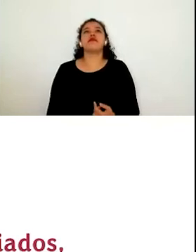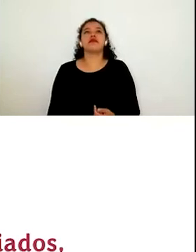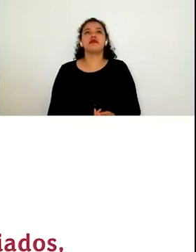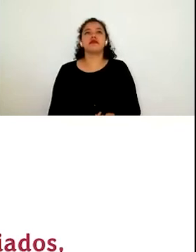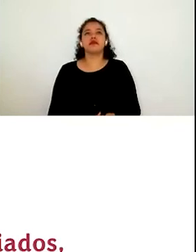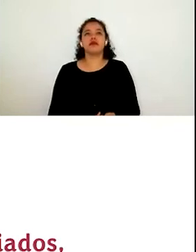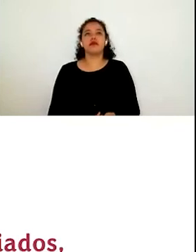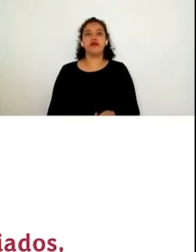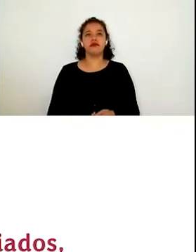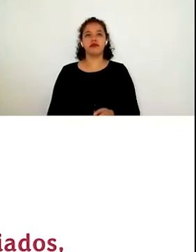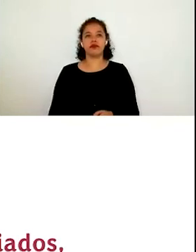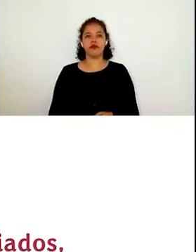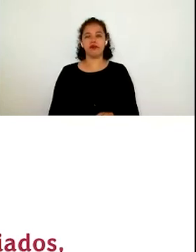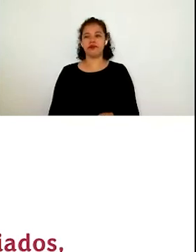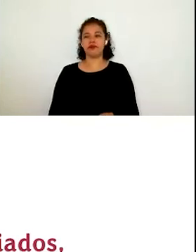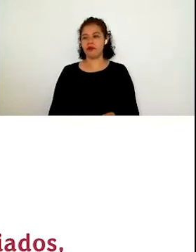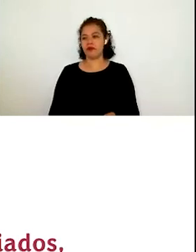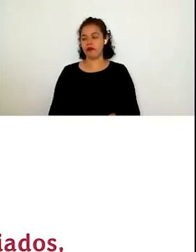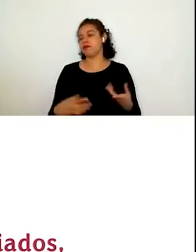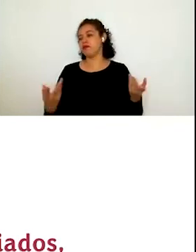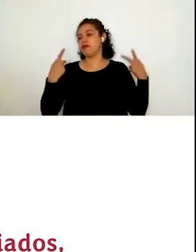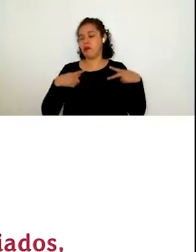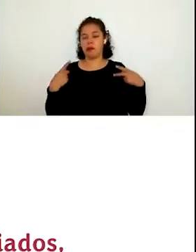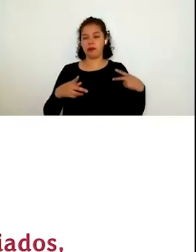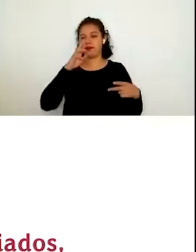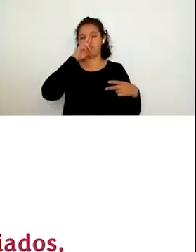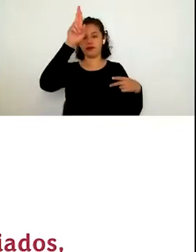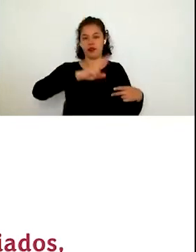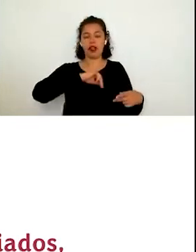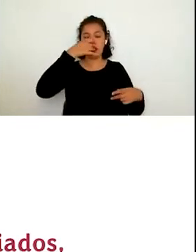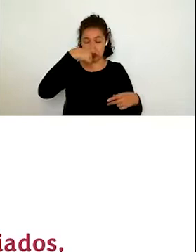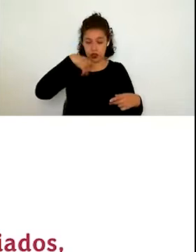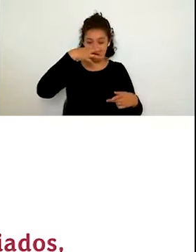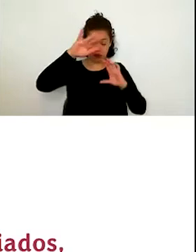que esta persona les conteste que recibió la convocatoria